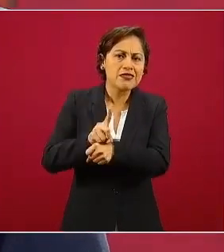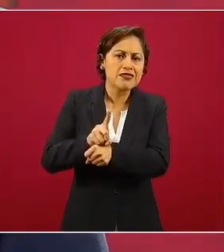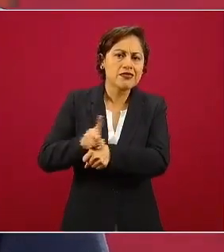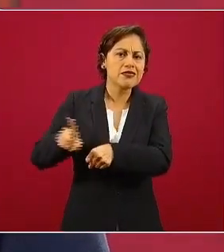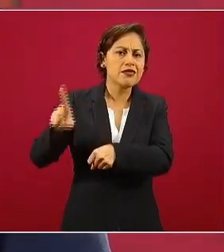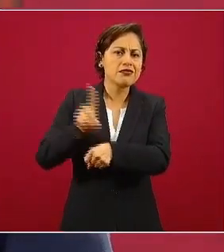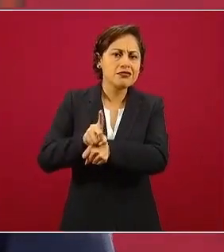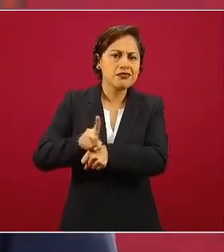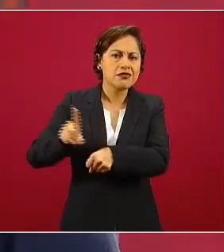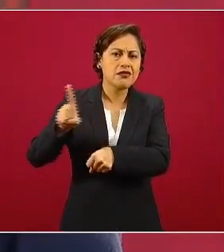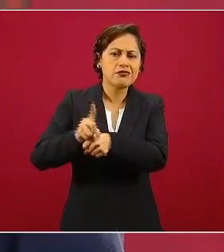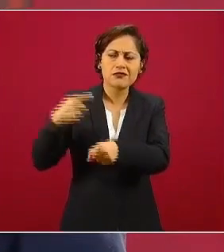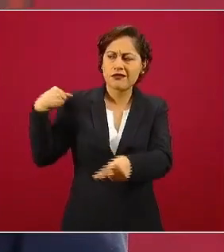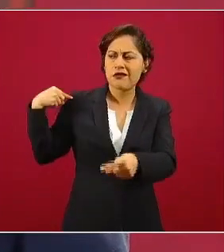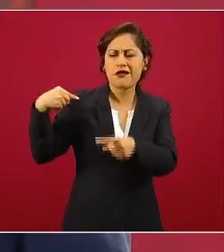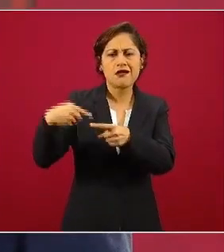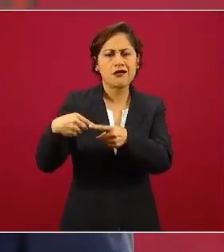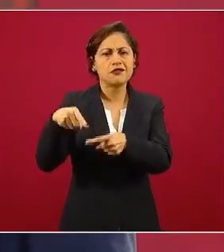ayudando.